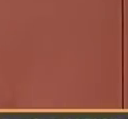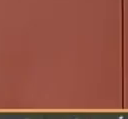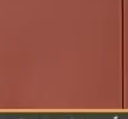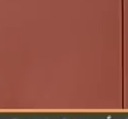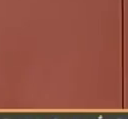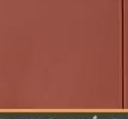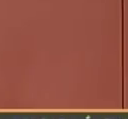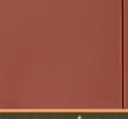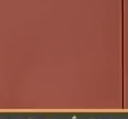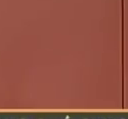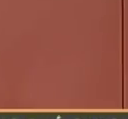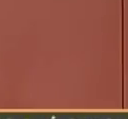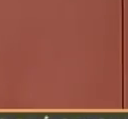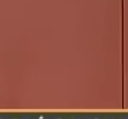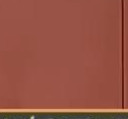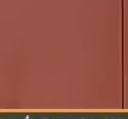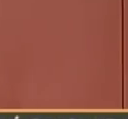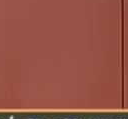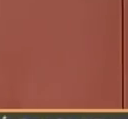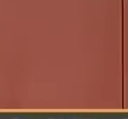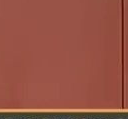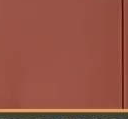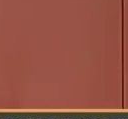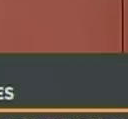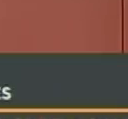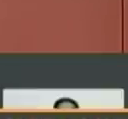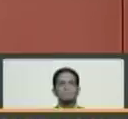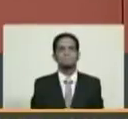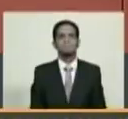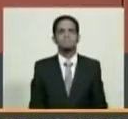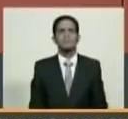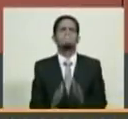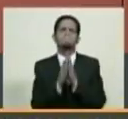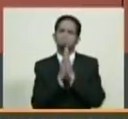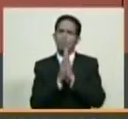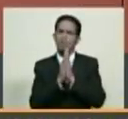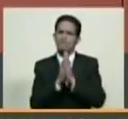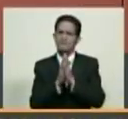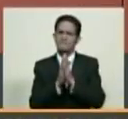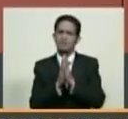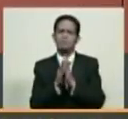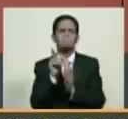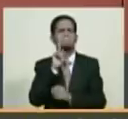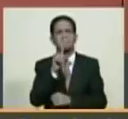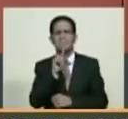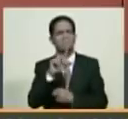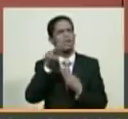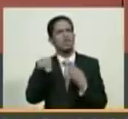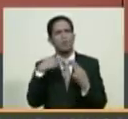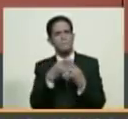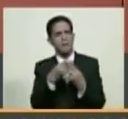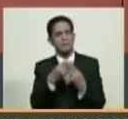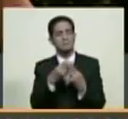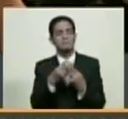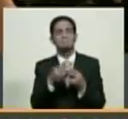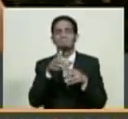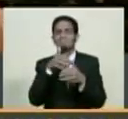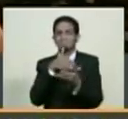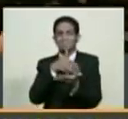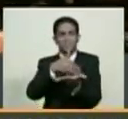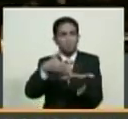6,5 millones de personas de Colombia, de Perú, de Ecuador, que viven en Venezuela.